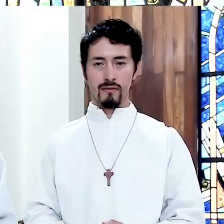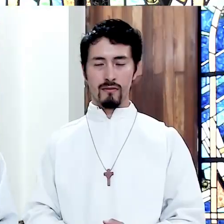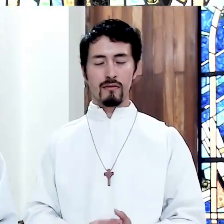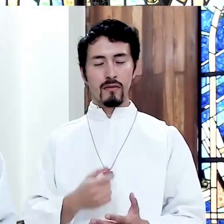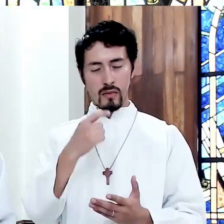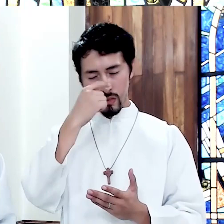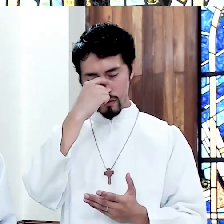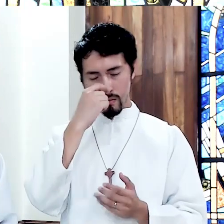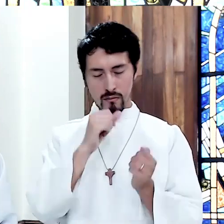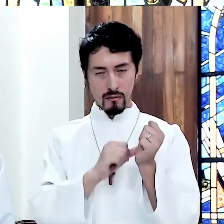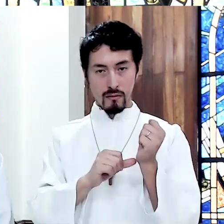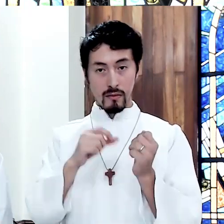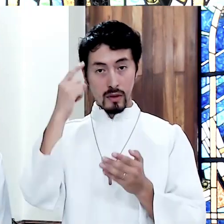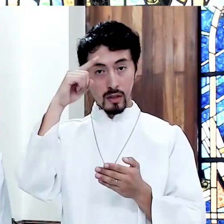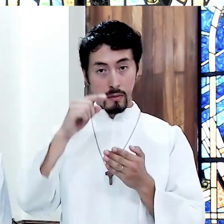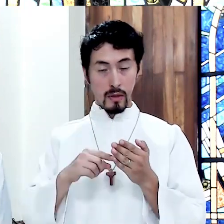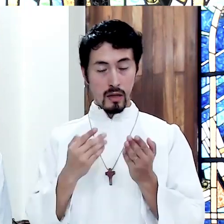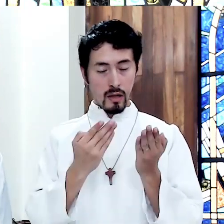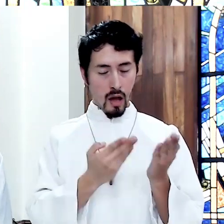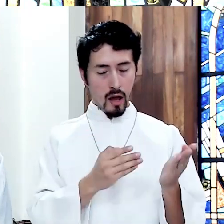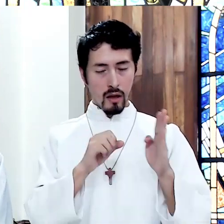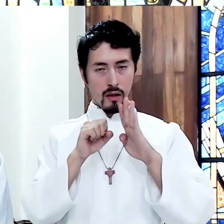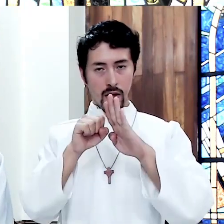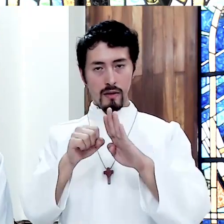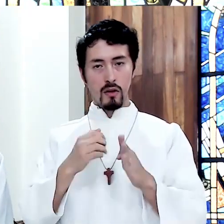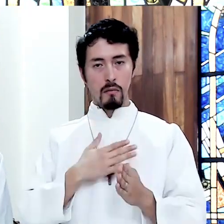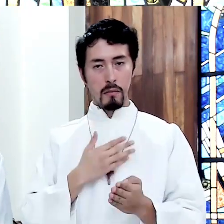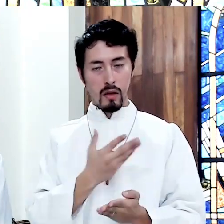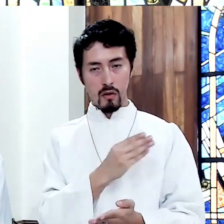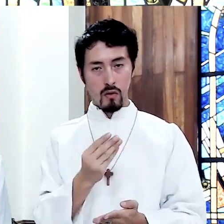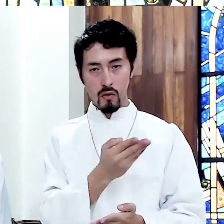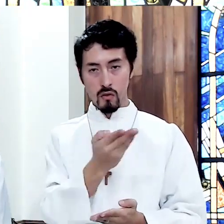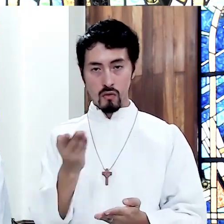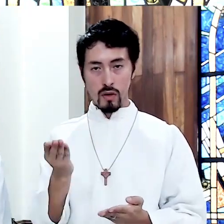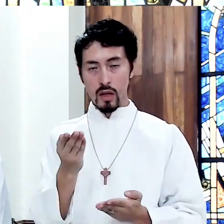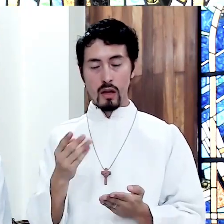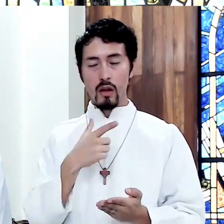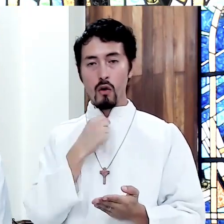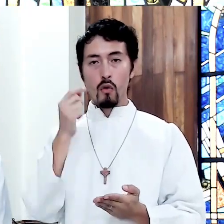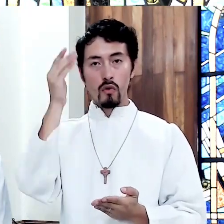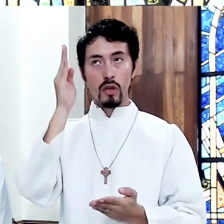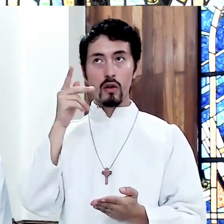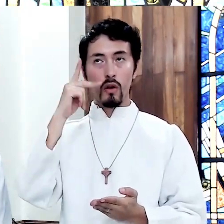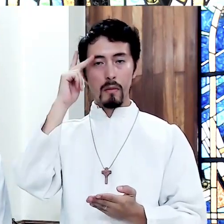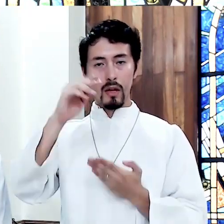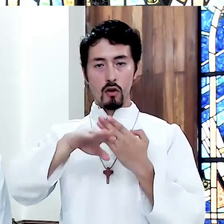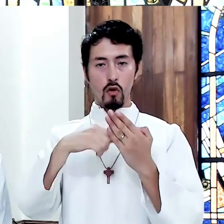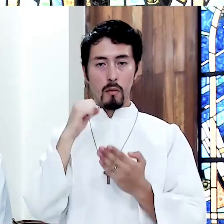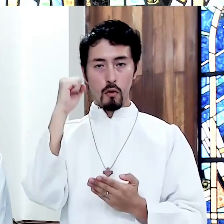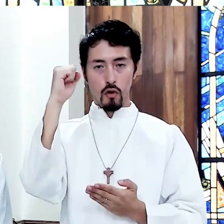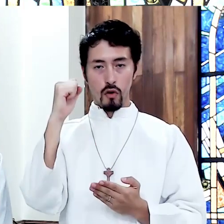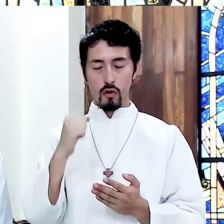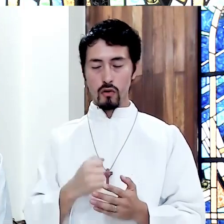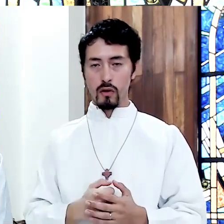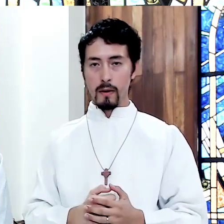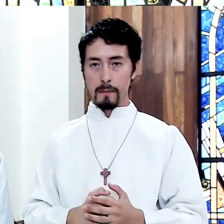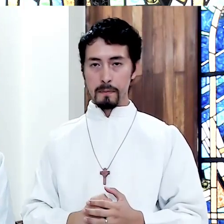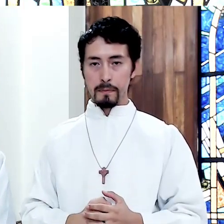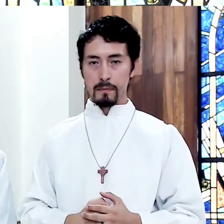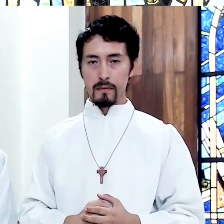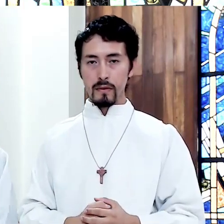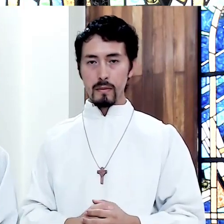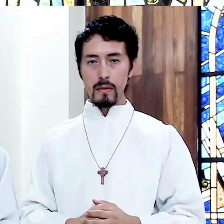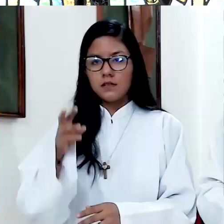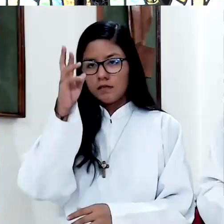Oren, hermanos, para que ese sacrificio mío de ustedes sea agradable a Dios Padre Todopoderoso. El Señor reciba de